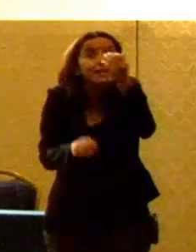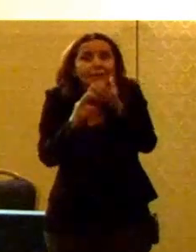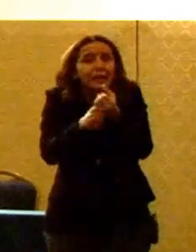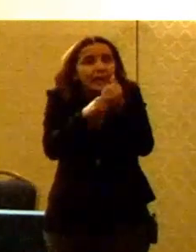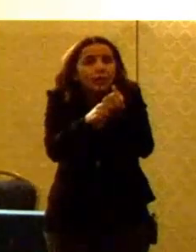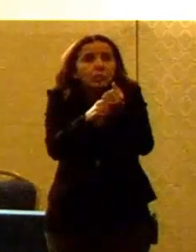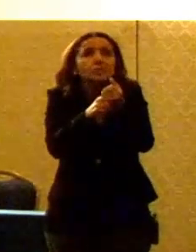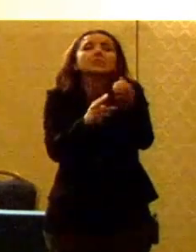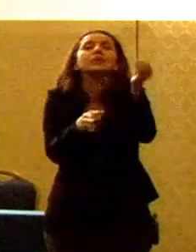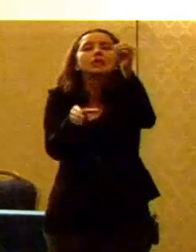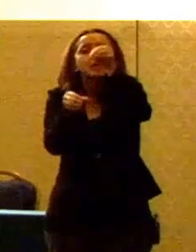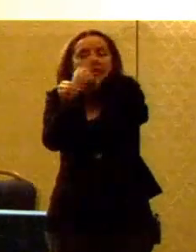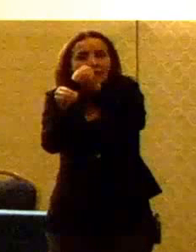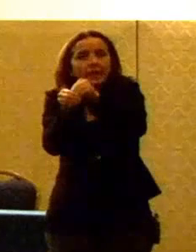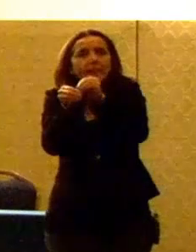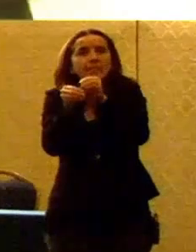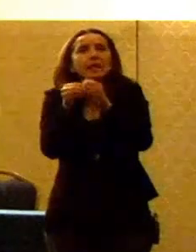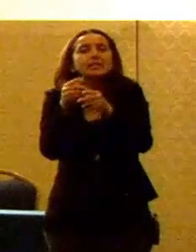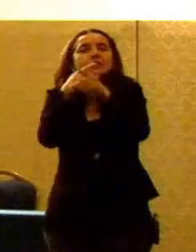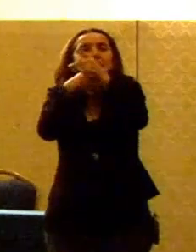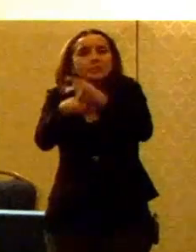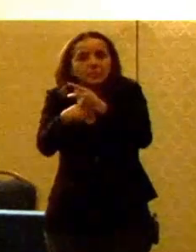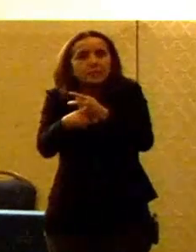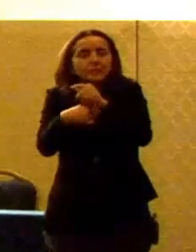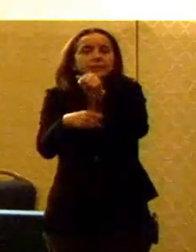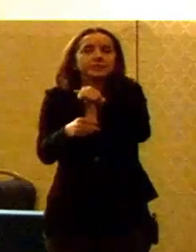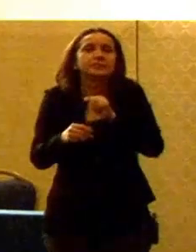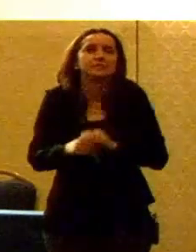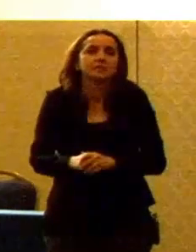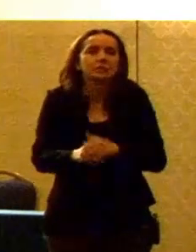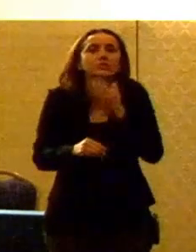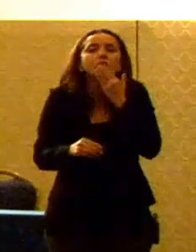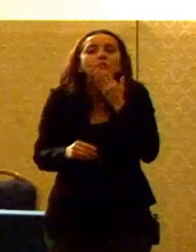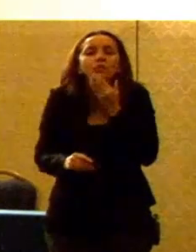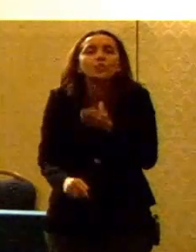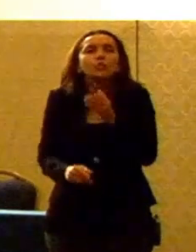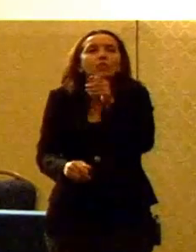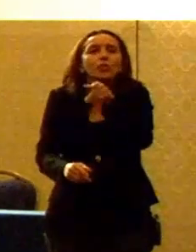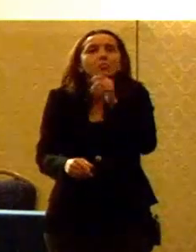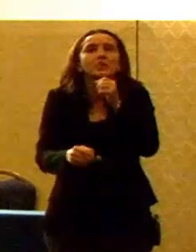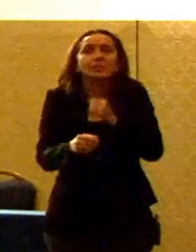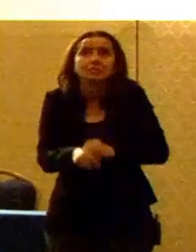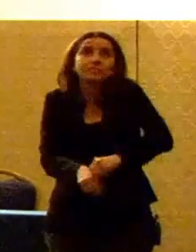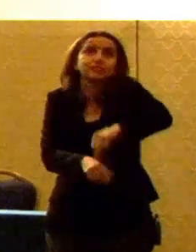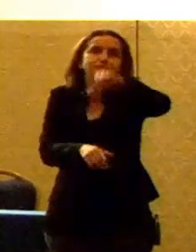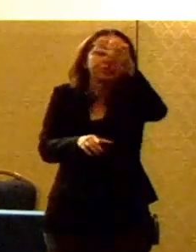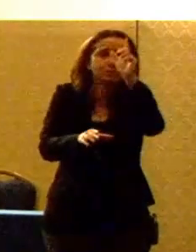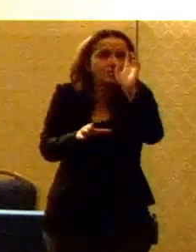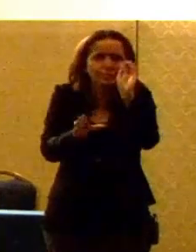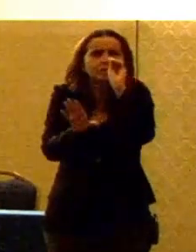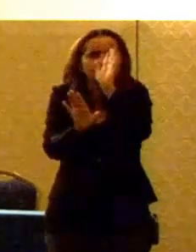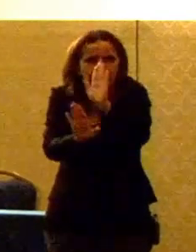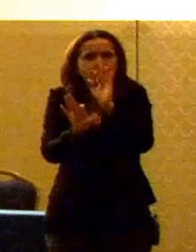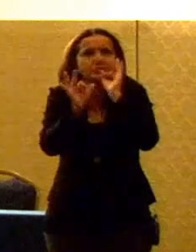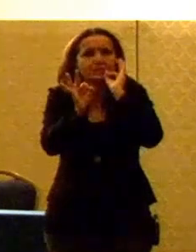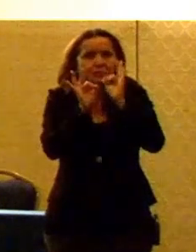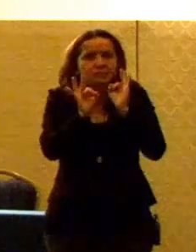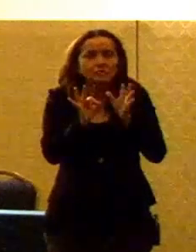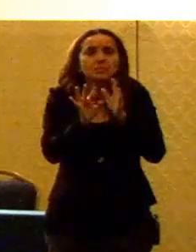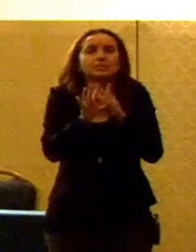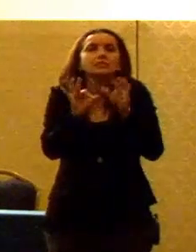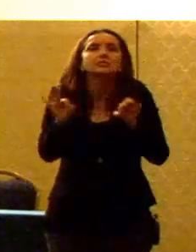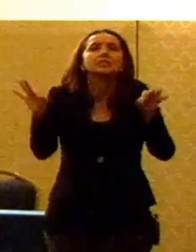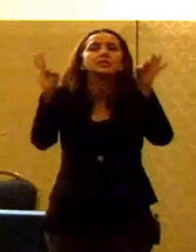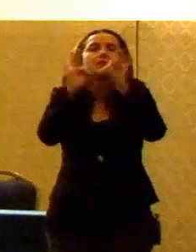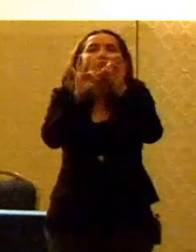en la materia de prevención y que nos haga o llevar a cabo un costo verdaderamente evitado. En ese contexto, lo que definimos en México